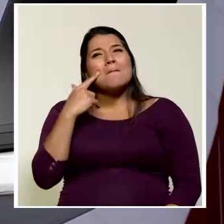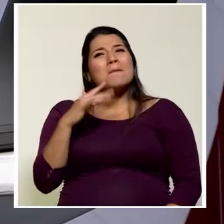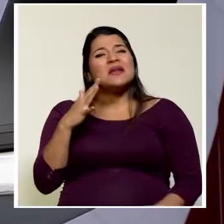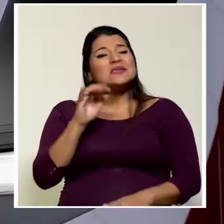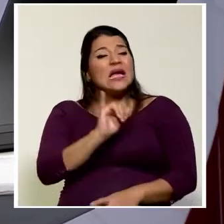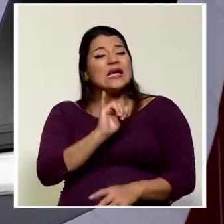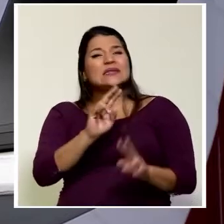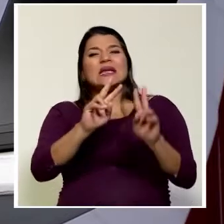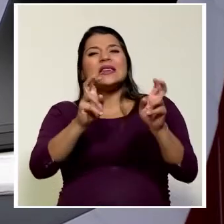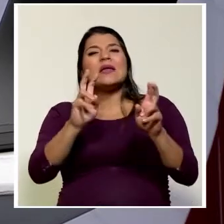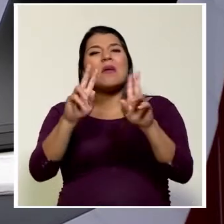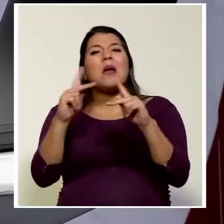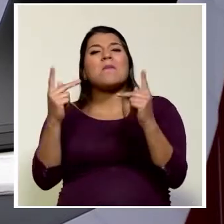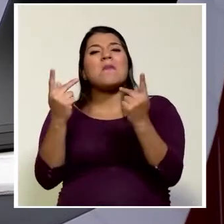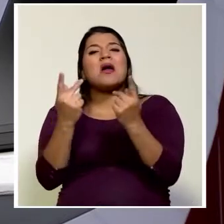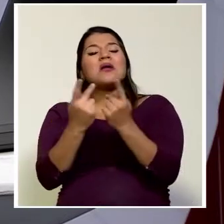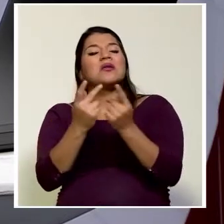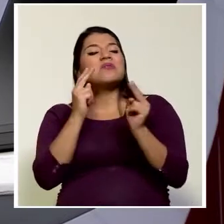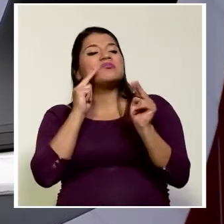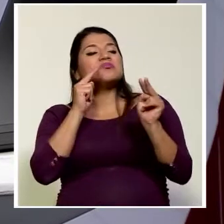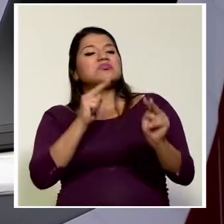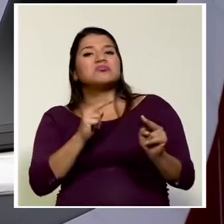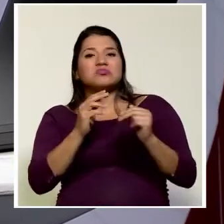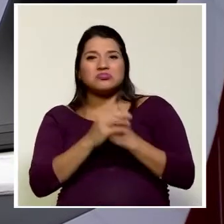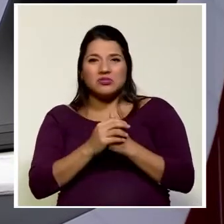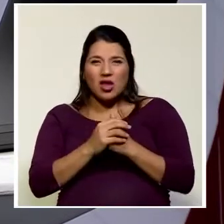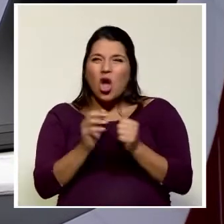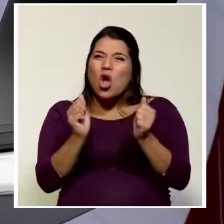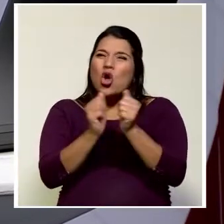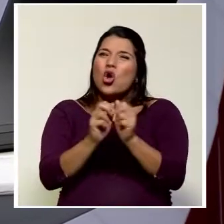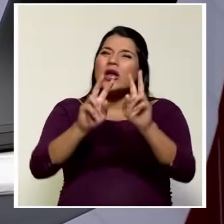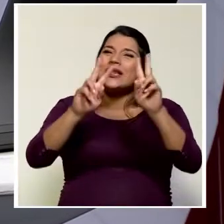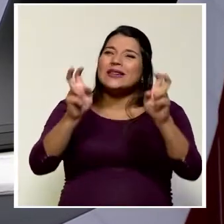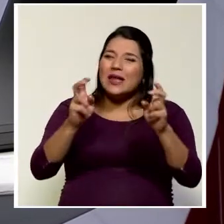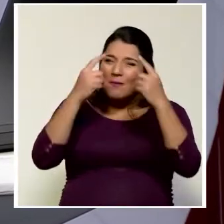casi fetichista con el tema de la conectividad digital. Y